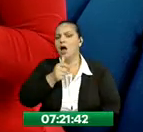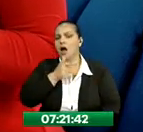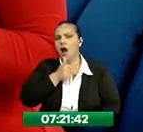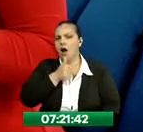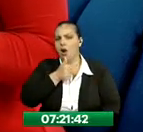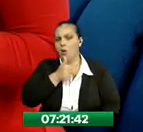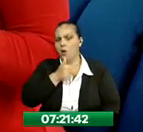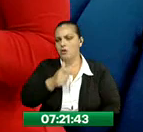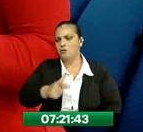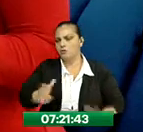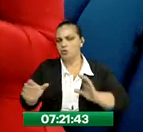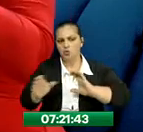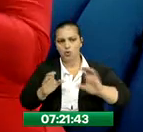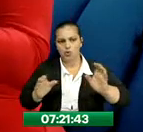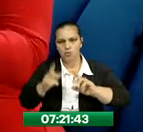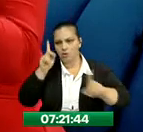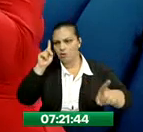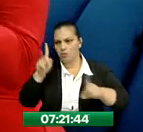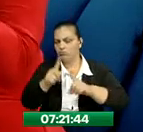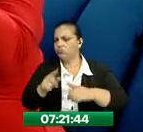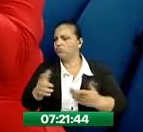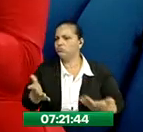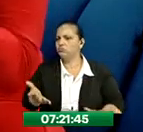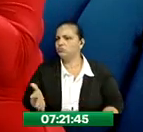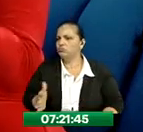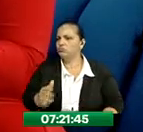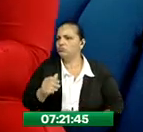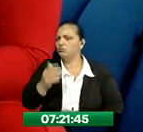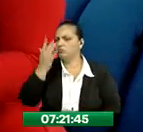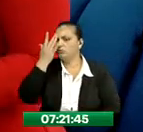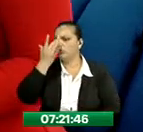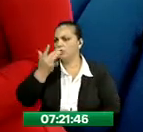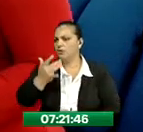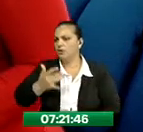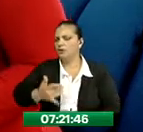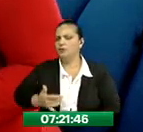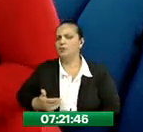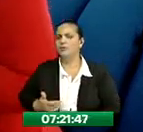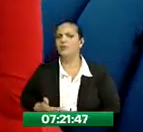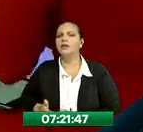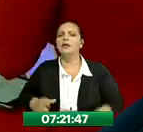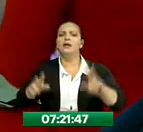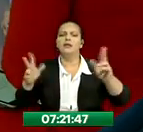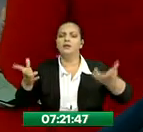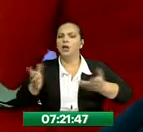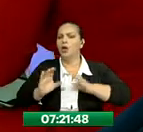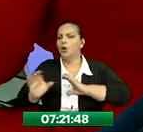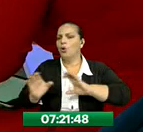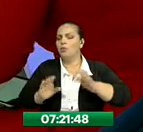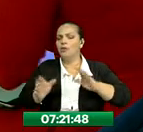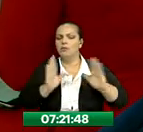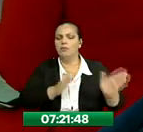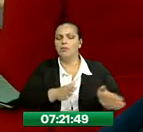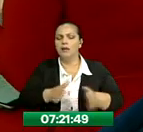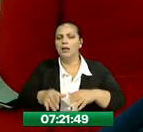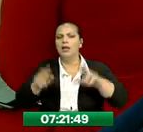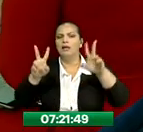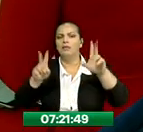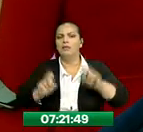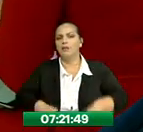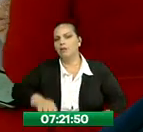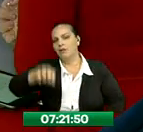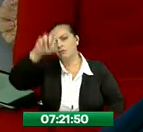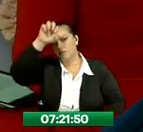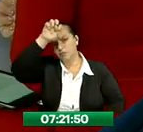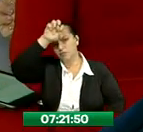a propósito de una emisión de un mapa de planificación para la gestión minera del Ecuador. ¿Cuándo se lo va a dar y qué es lo que se persigue